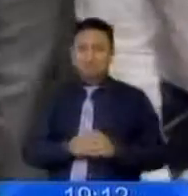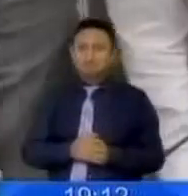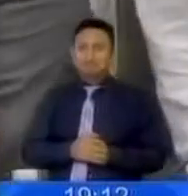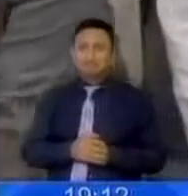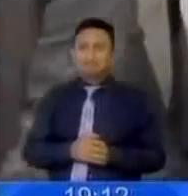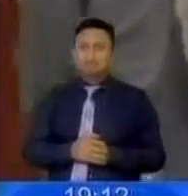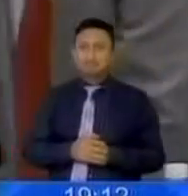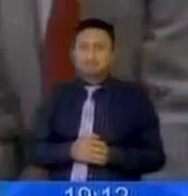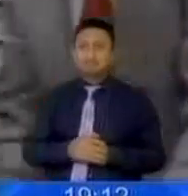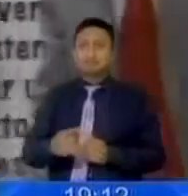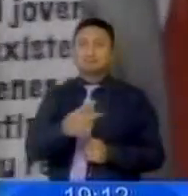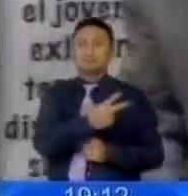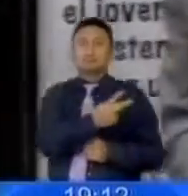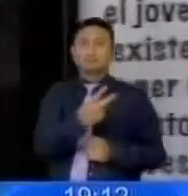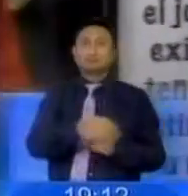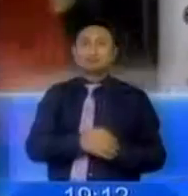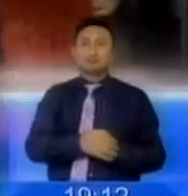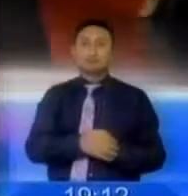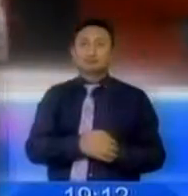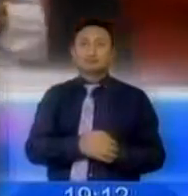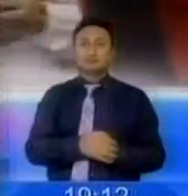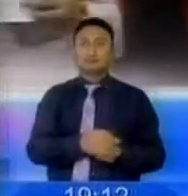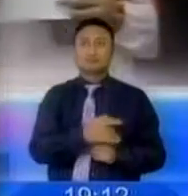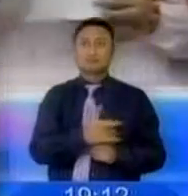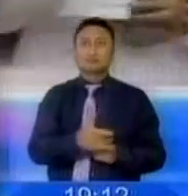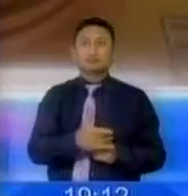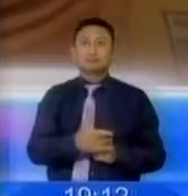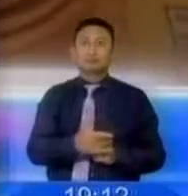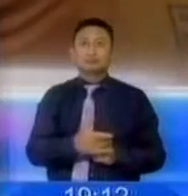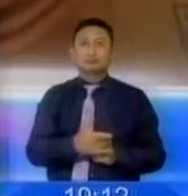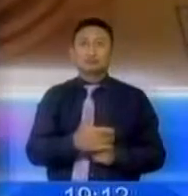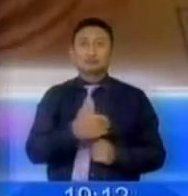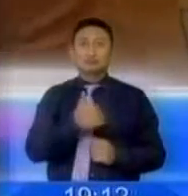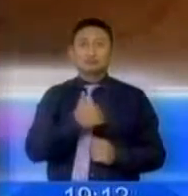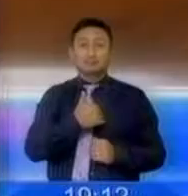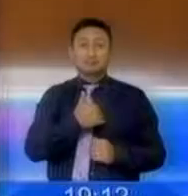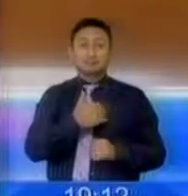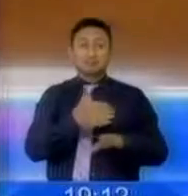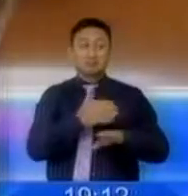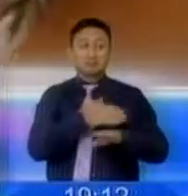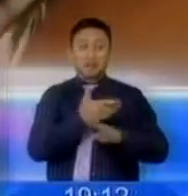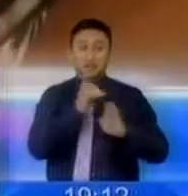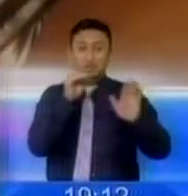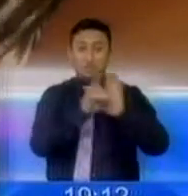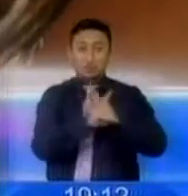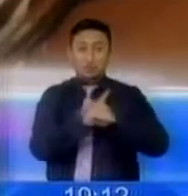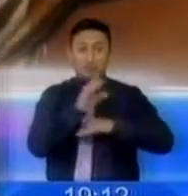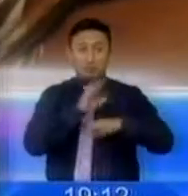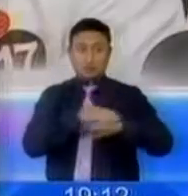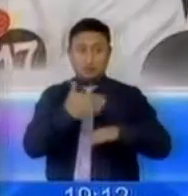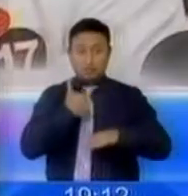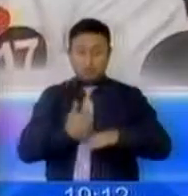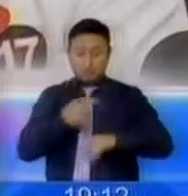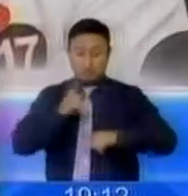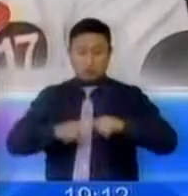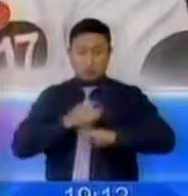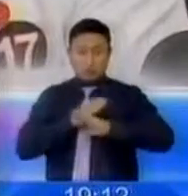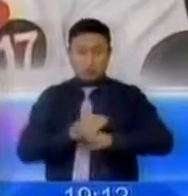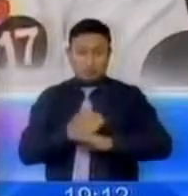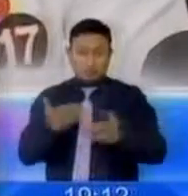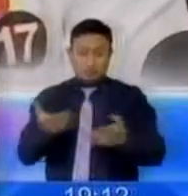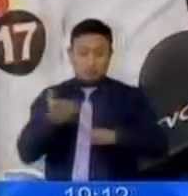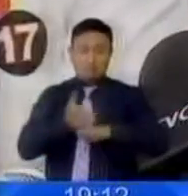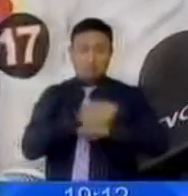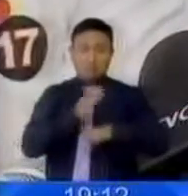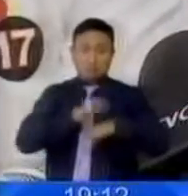ello, Verde Soto y Salgado cuestionan el hecho de que nunca se les habría notificado de ningún reclamo para poder ejercer su derecho a la defensa. Lo que